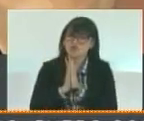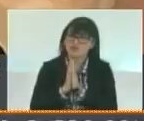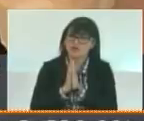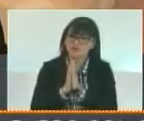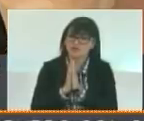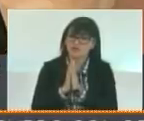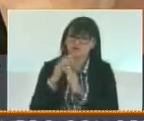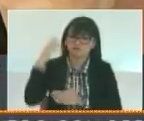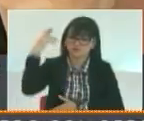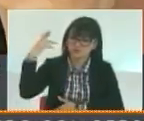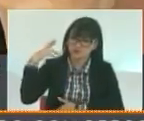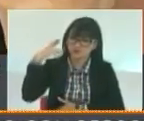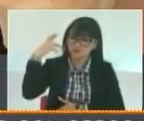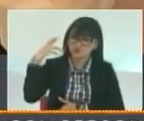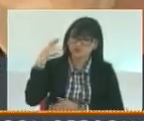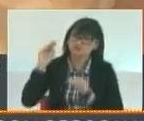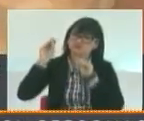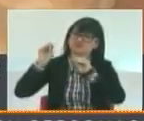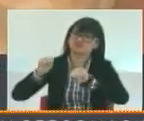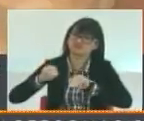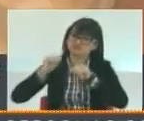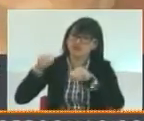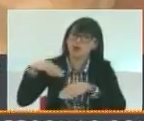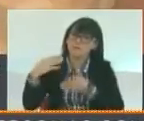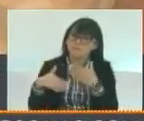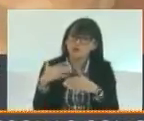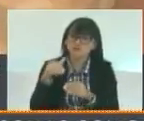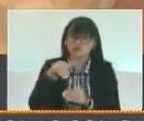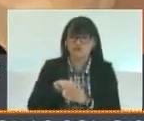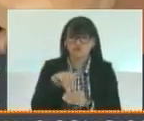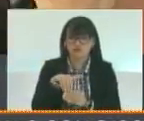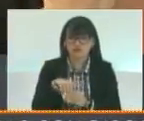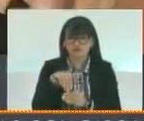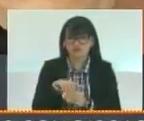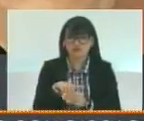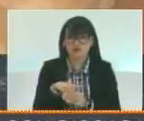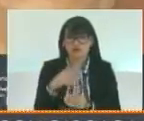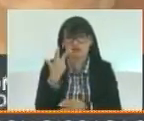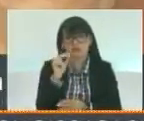e insistimos que el proceso de votación de los